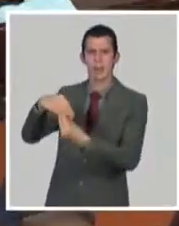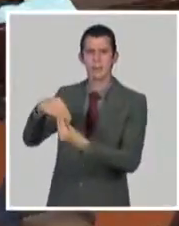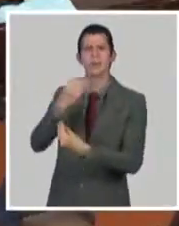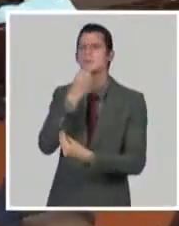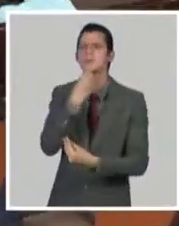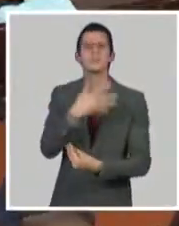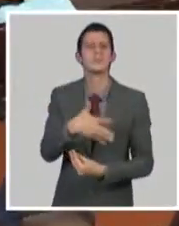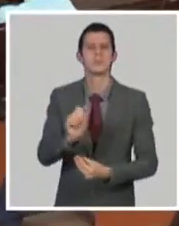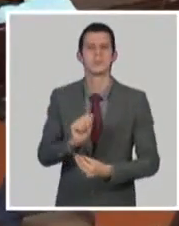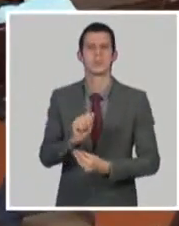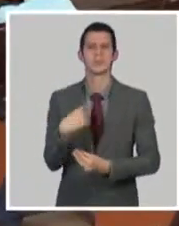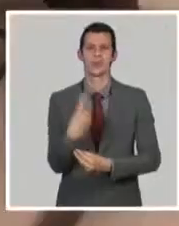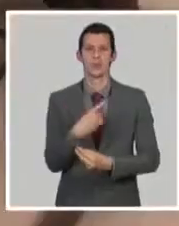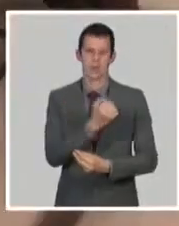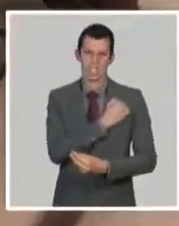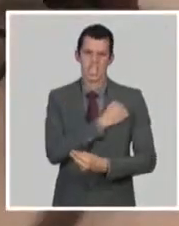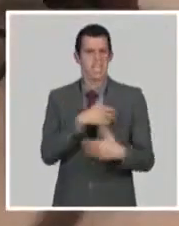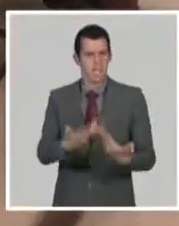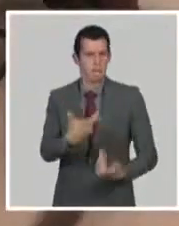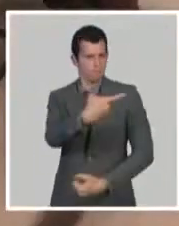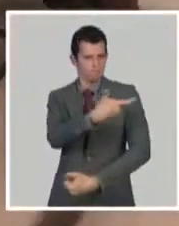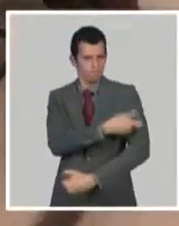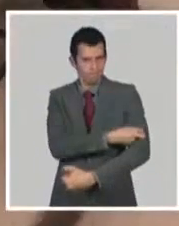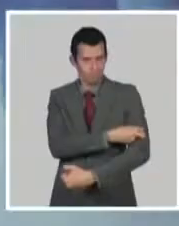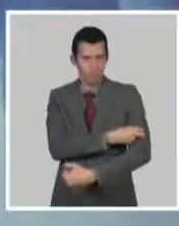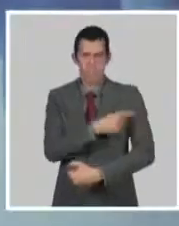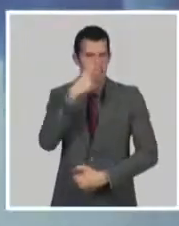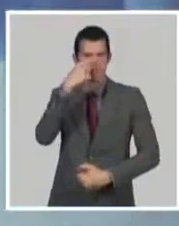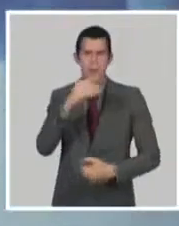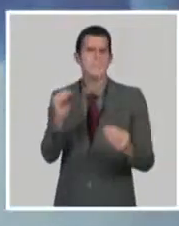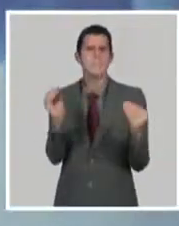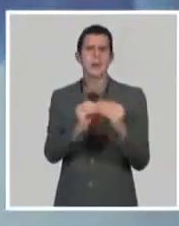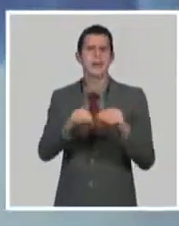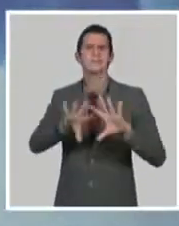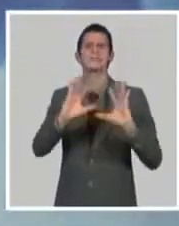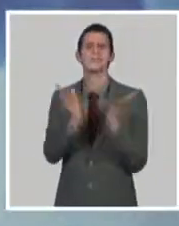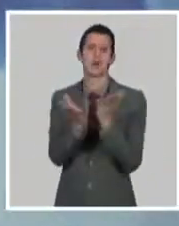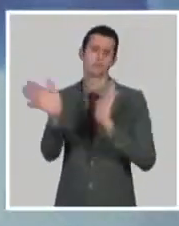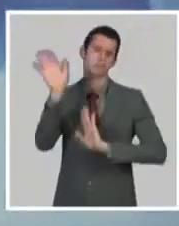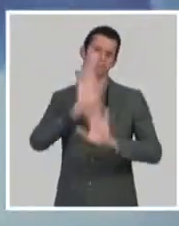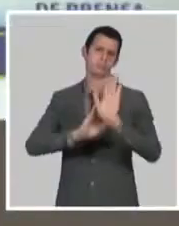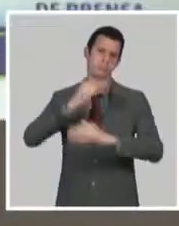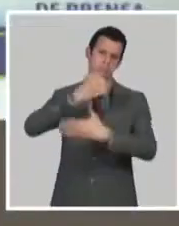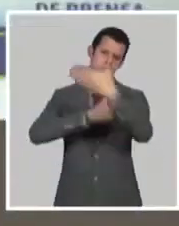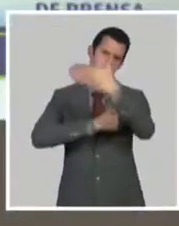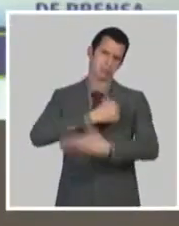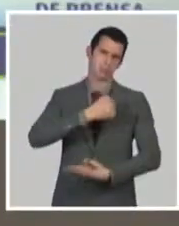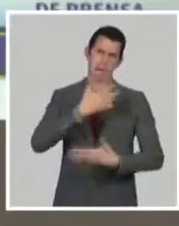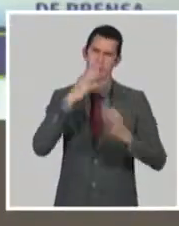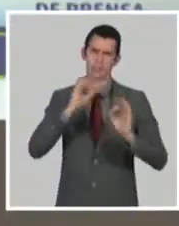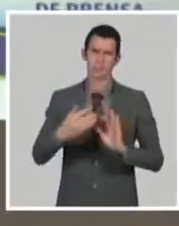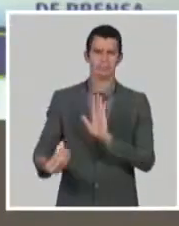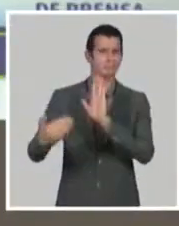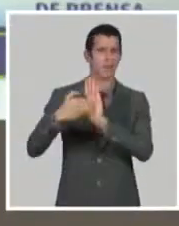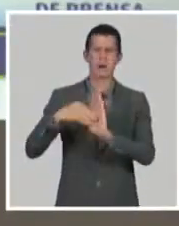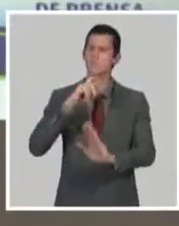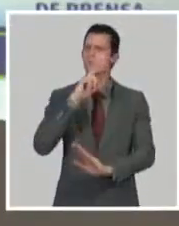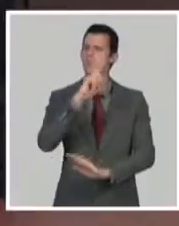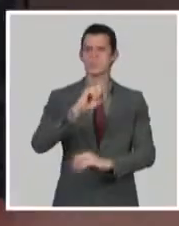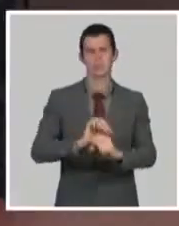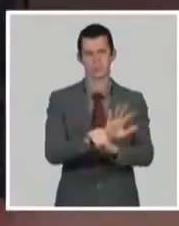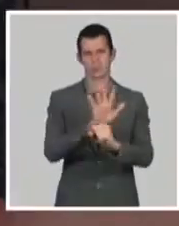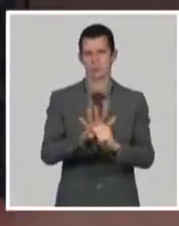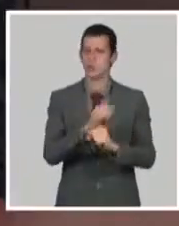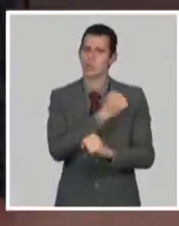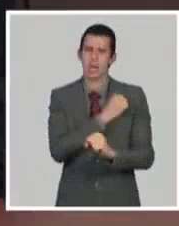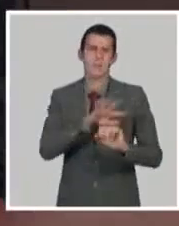Recursos humanos y técnicos se movilizan para crear estrategias de inmunización efectivas contra los nuevos mutantes, una apuesta